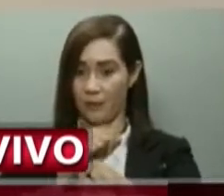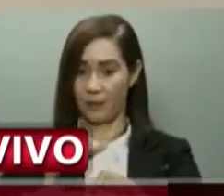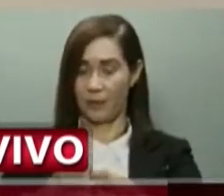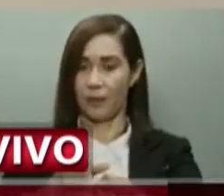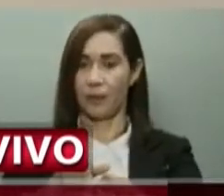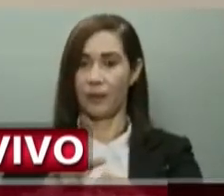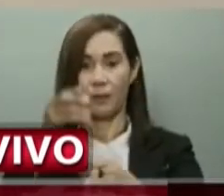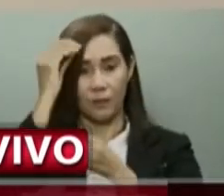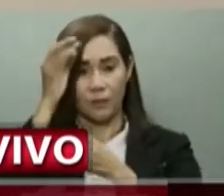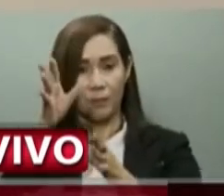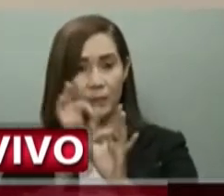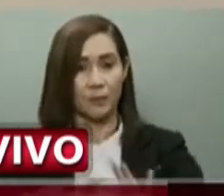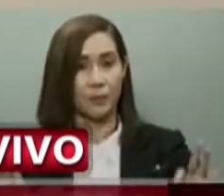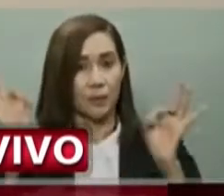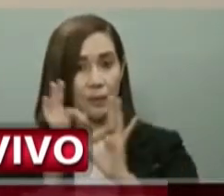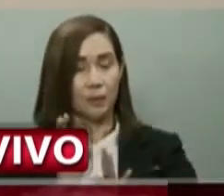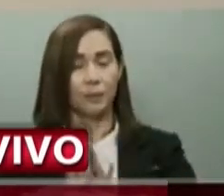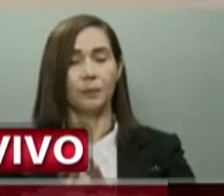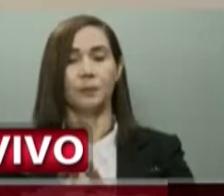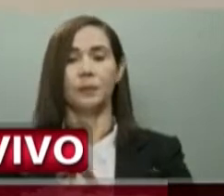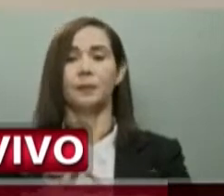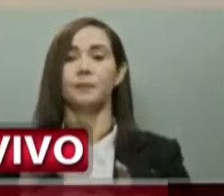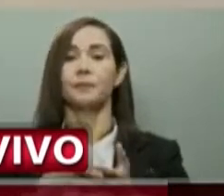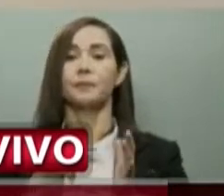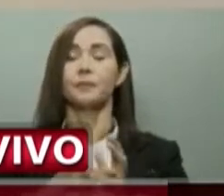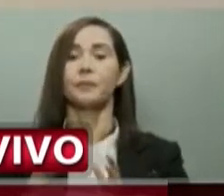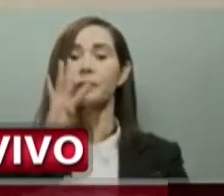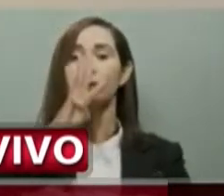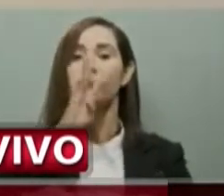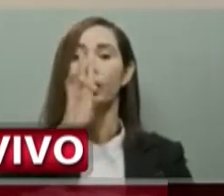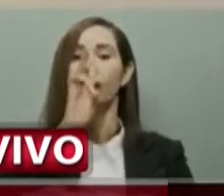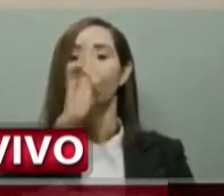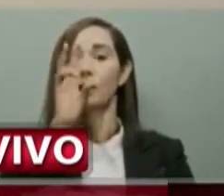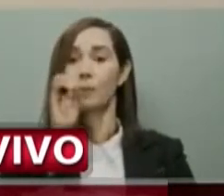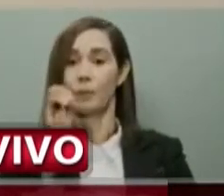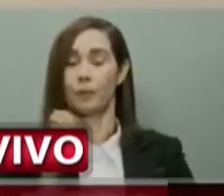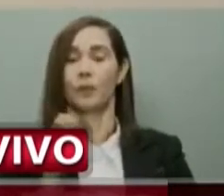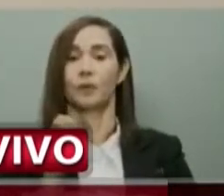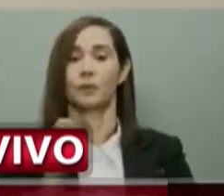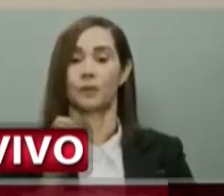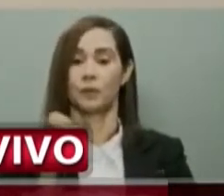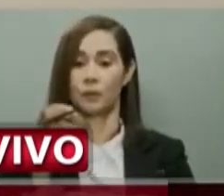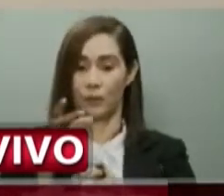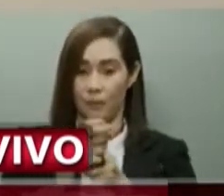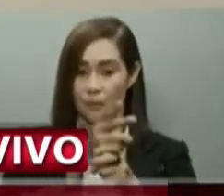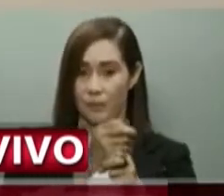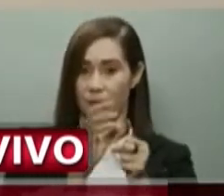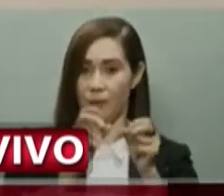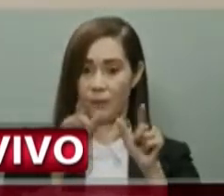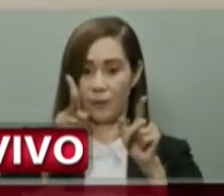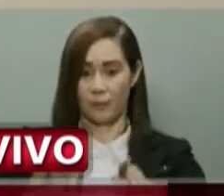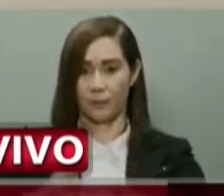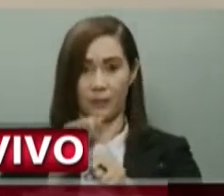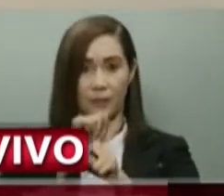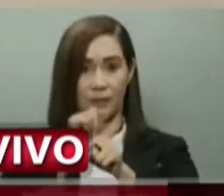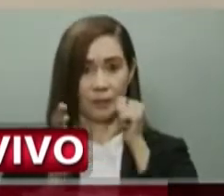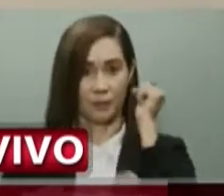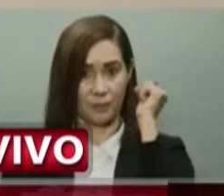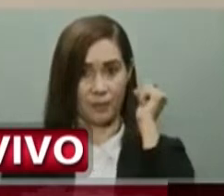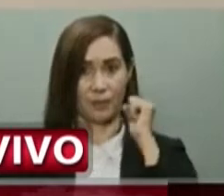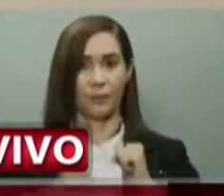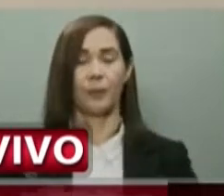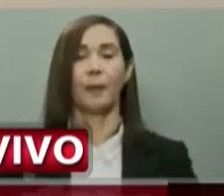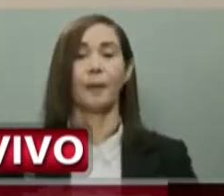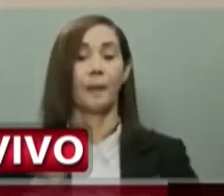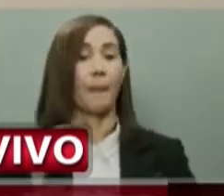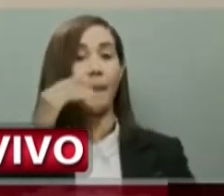muy importante porque significa un incremento de un 47% en el financiamiento al campo. Ahora bien, usted